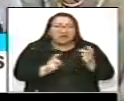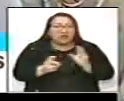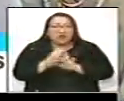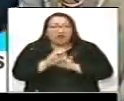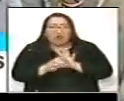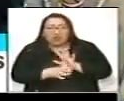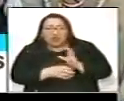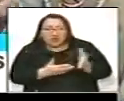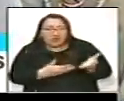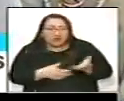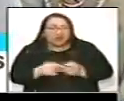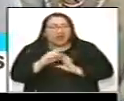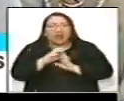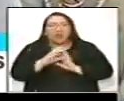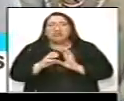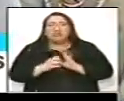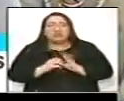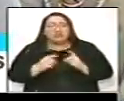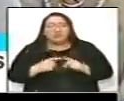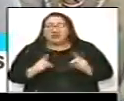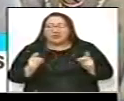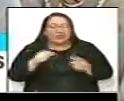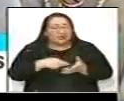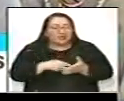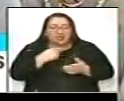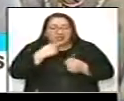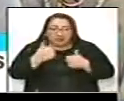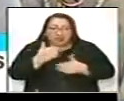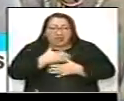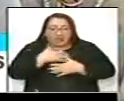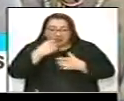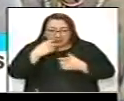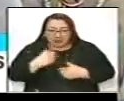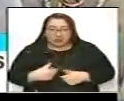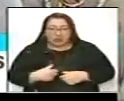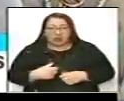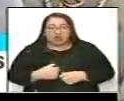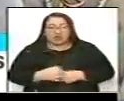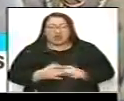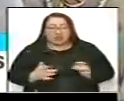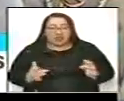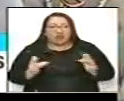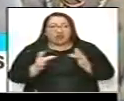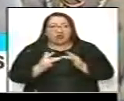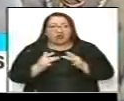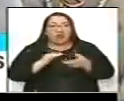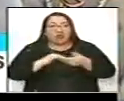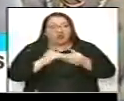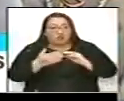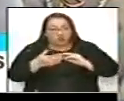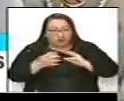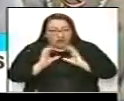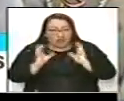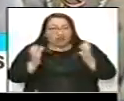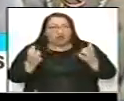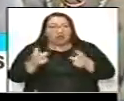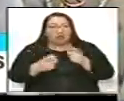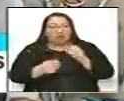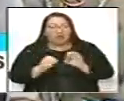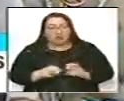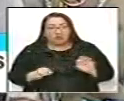código, de una constitución. Está en función del bienestar de la colectividad, de la comunidad. Esto es muy